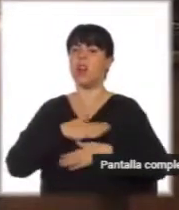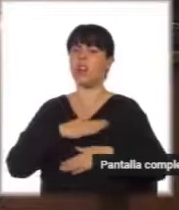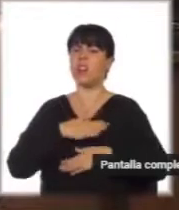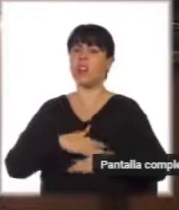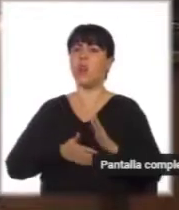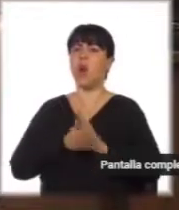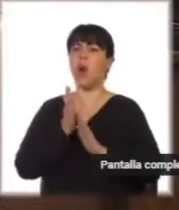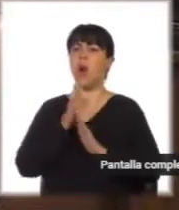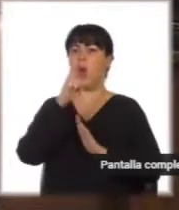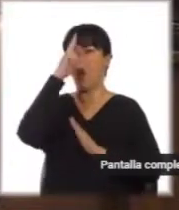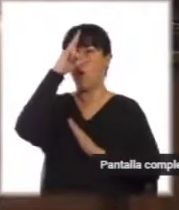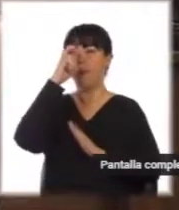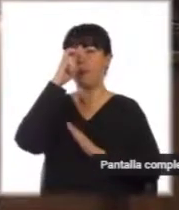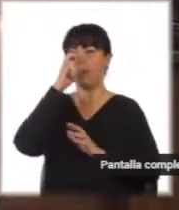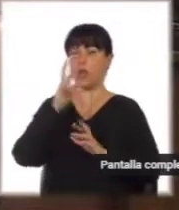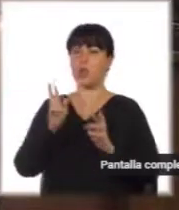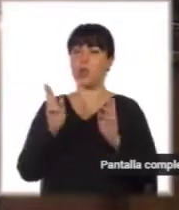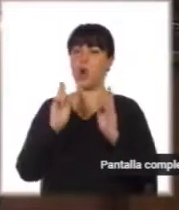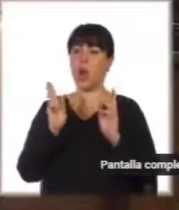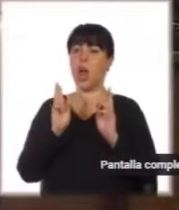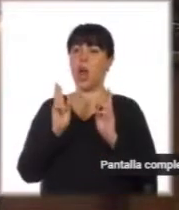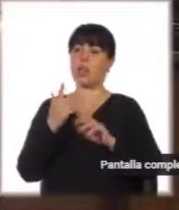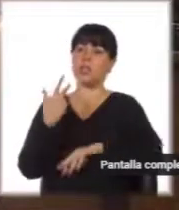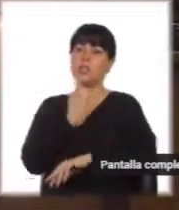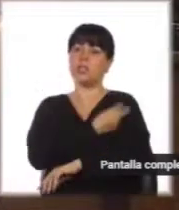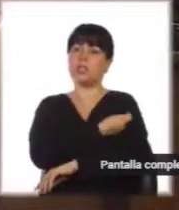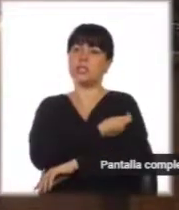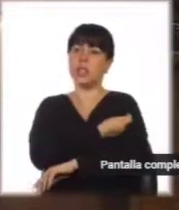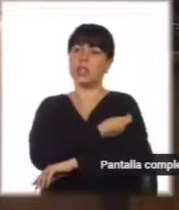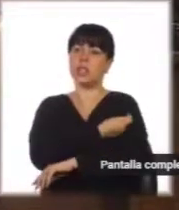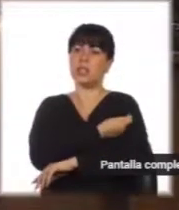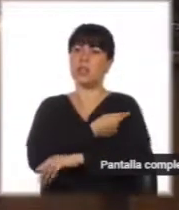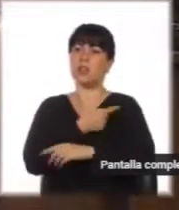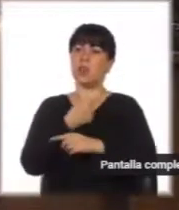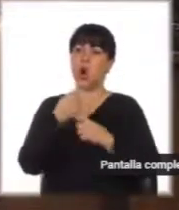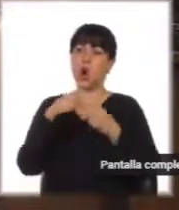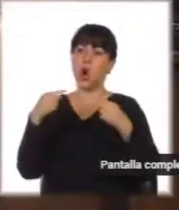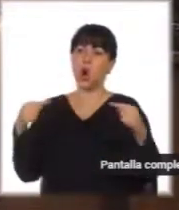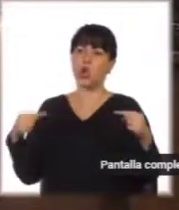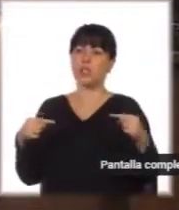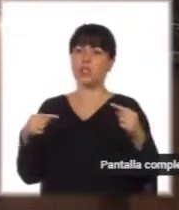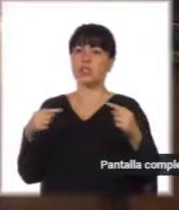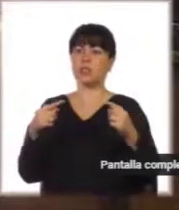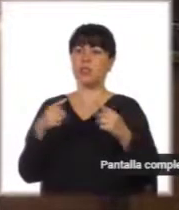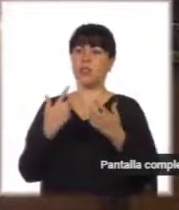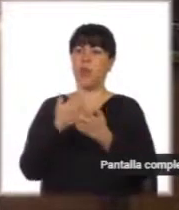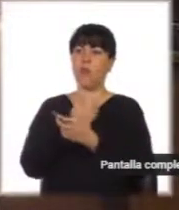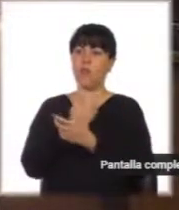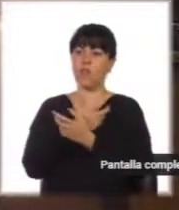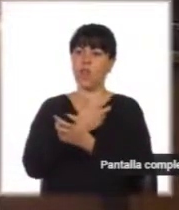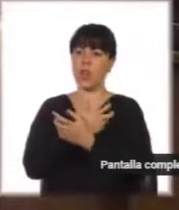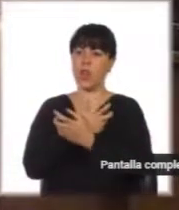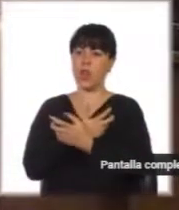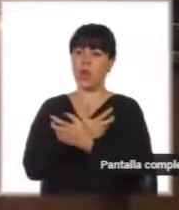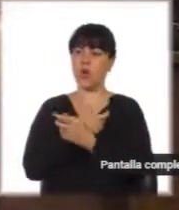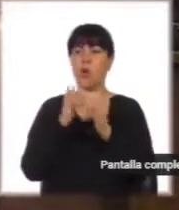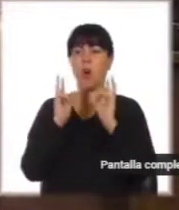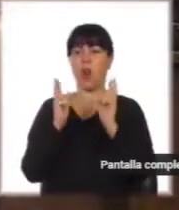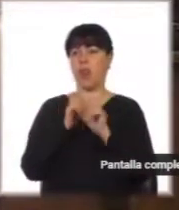ojalá que no tengas que inyectarte silicona tóxica para poder ser como querés, ojalá que